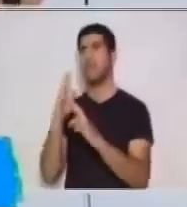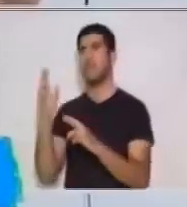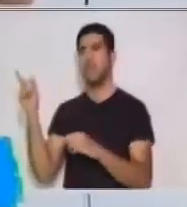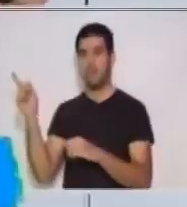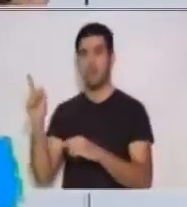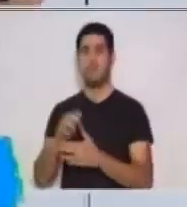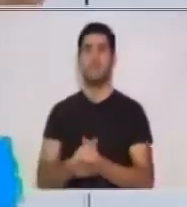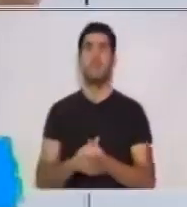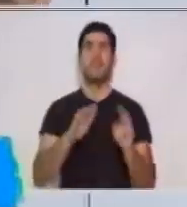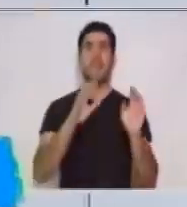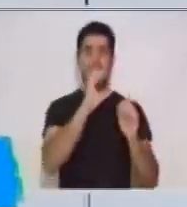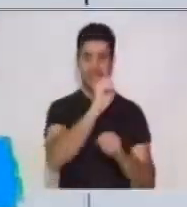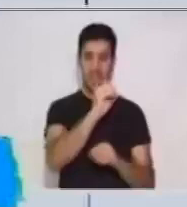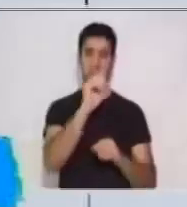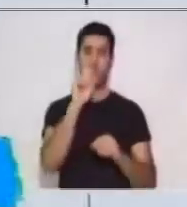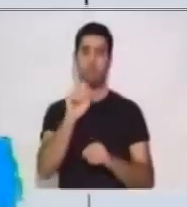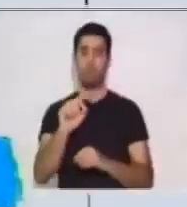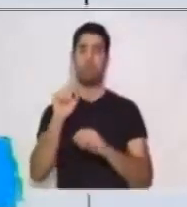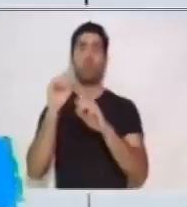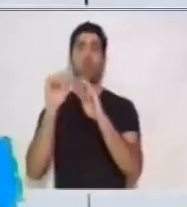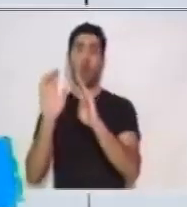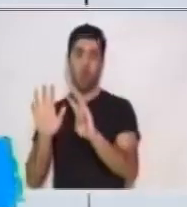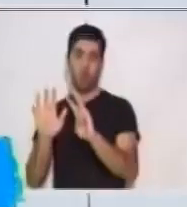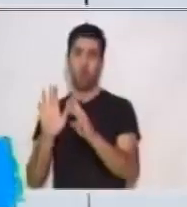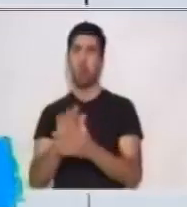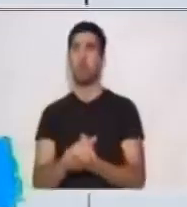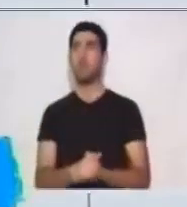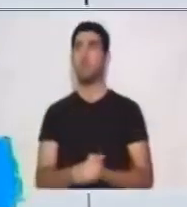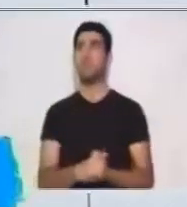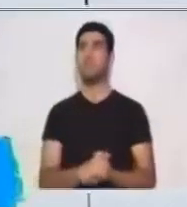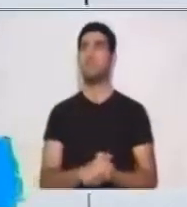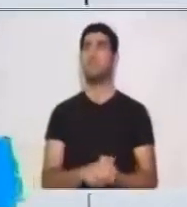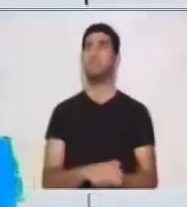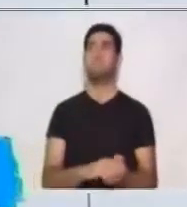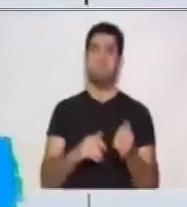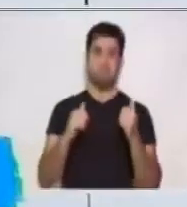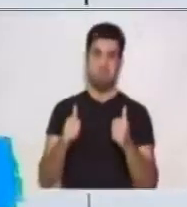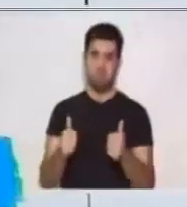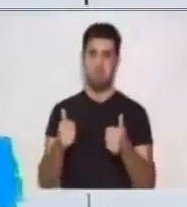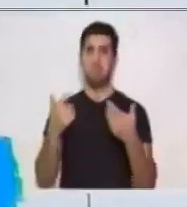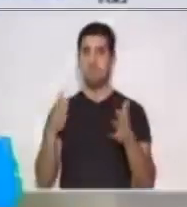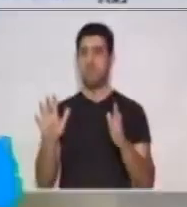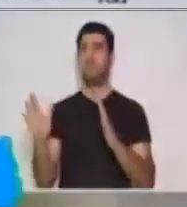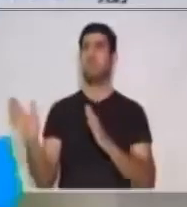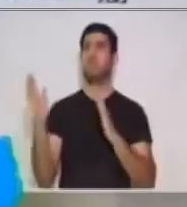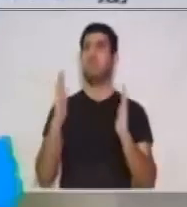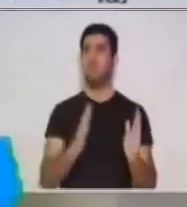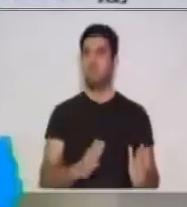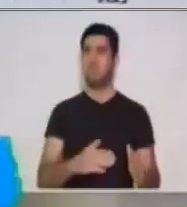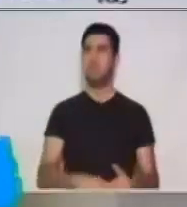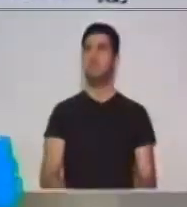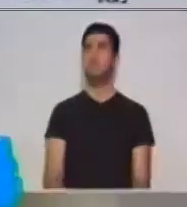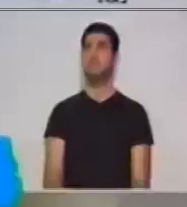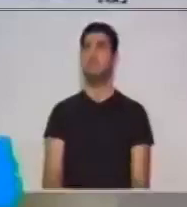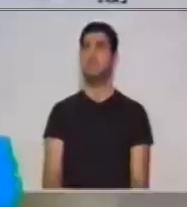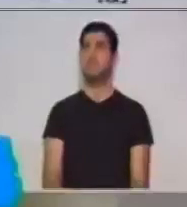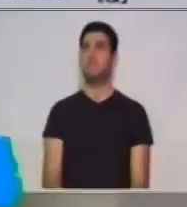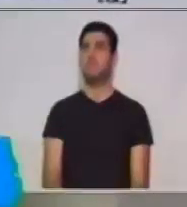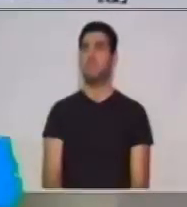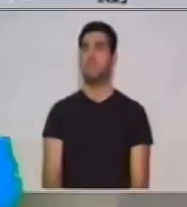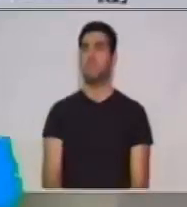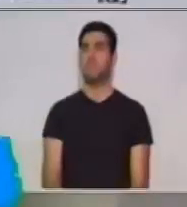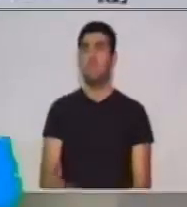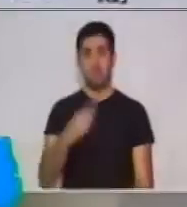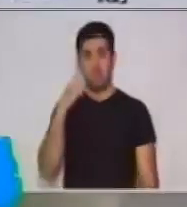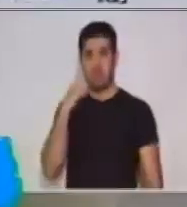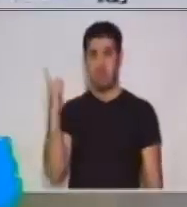es 0.8. Bueno, aquí tenemos entonces una relación que nos va